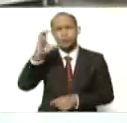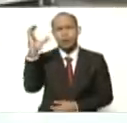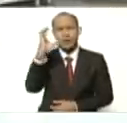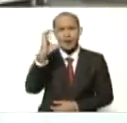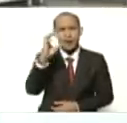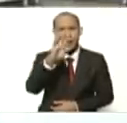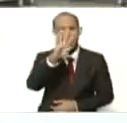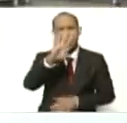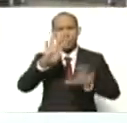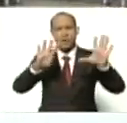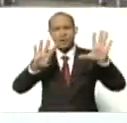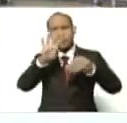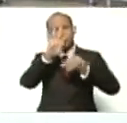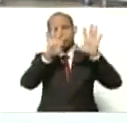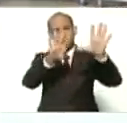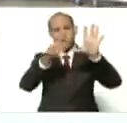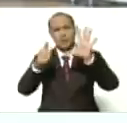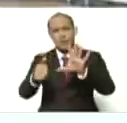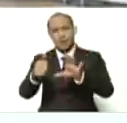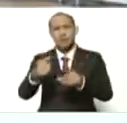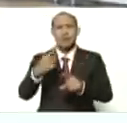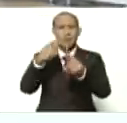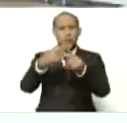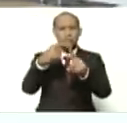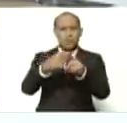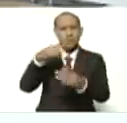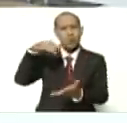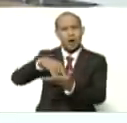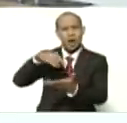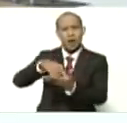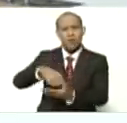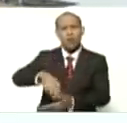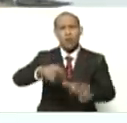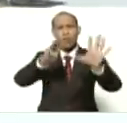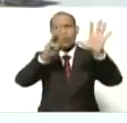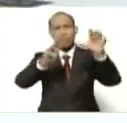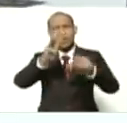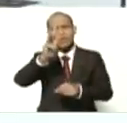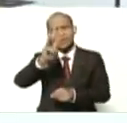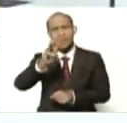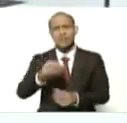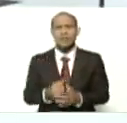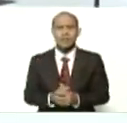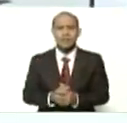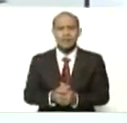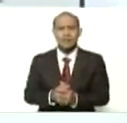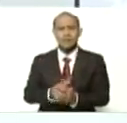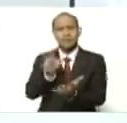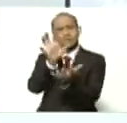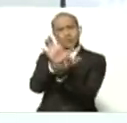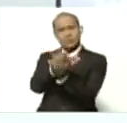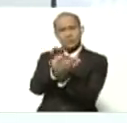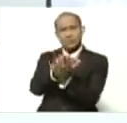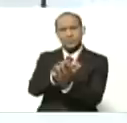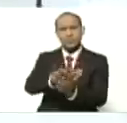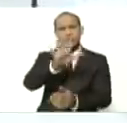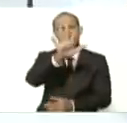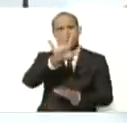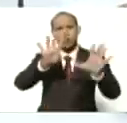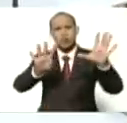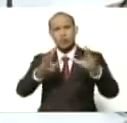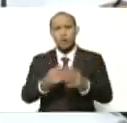con 96 casos carabobo con 83 casos nueva esparta 59 casos